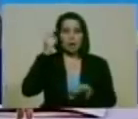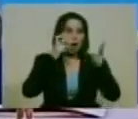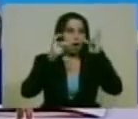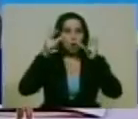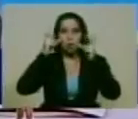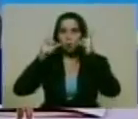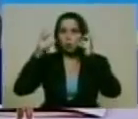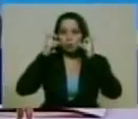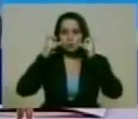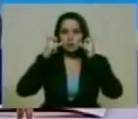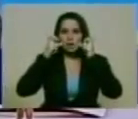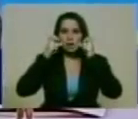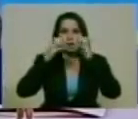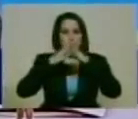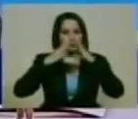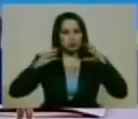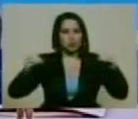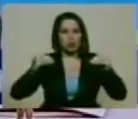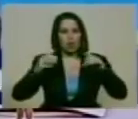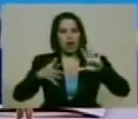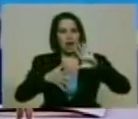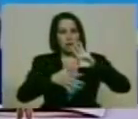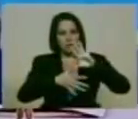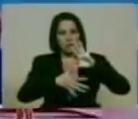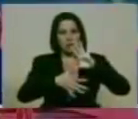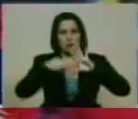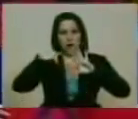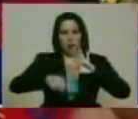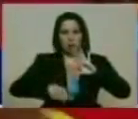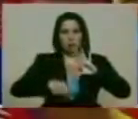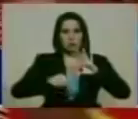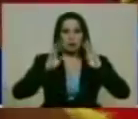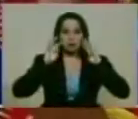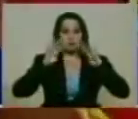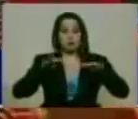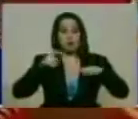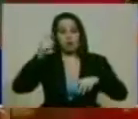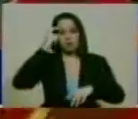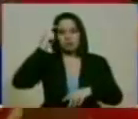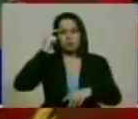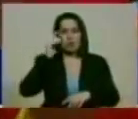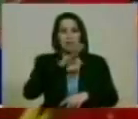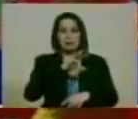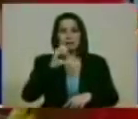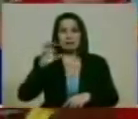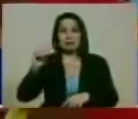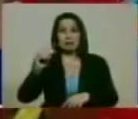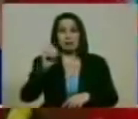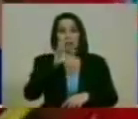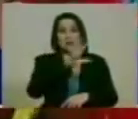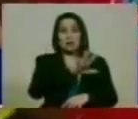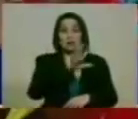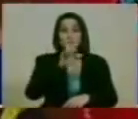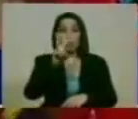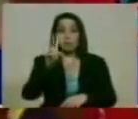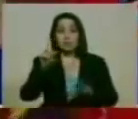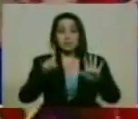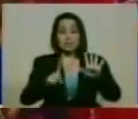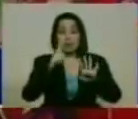pueblos indígenas de toda nuestra América hoy. Día de 526 años de lucha,